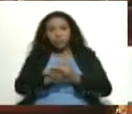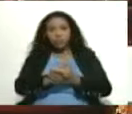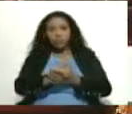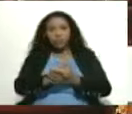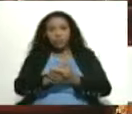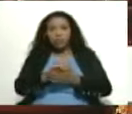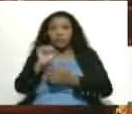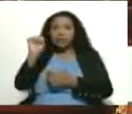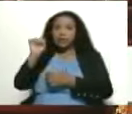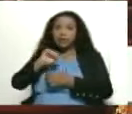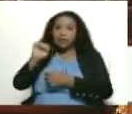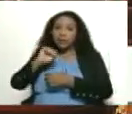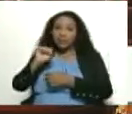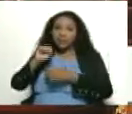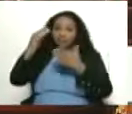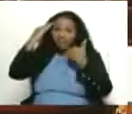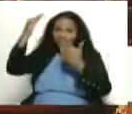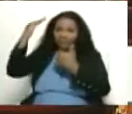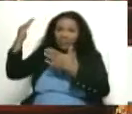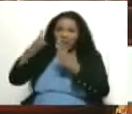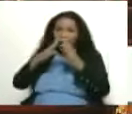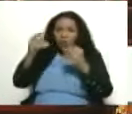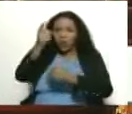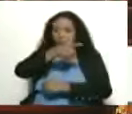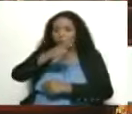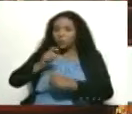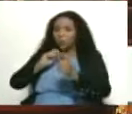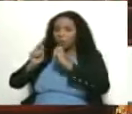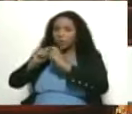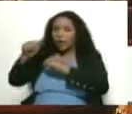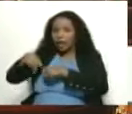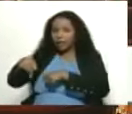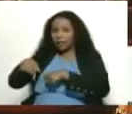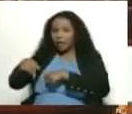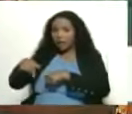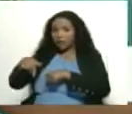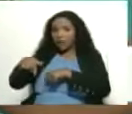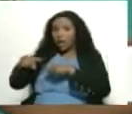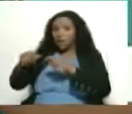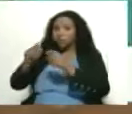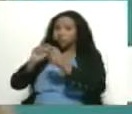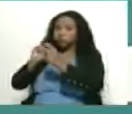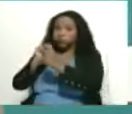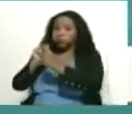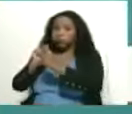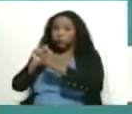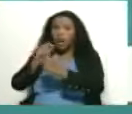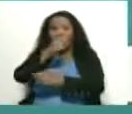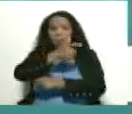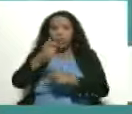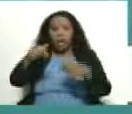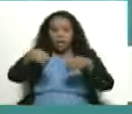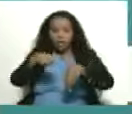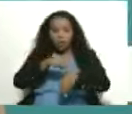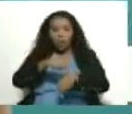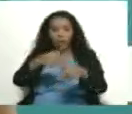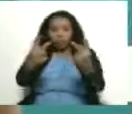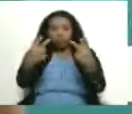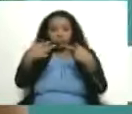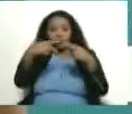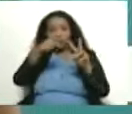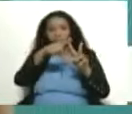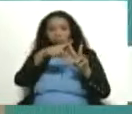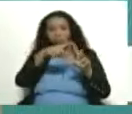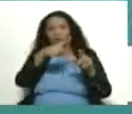es, Génesis. Saludos para ti, para todos los periodistas que están en esta rueda de prensa, para todas las personas que nos ven en los distintos medios